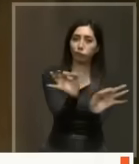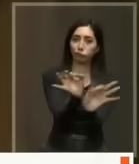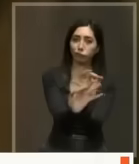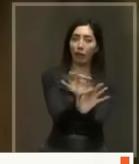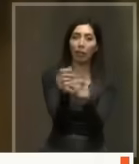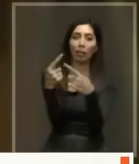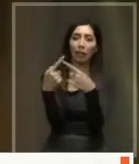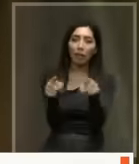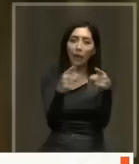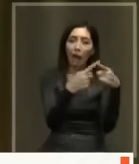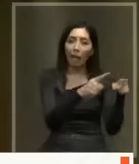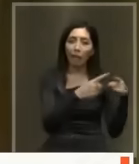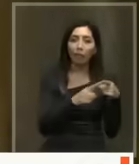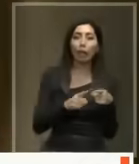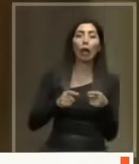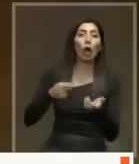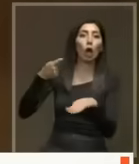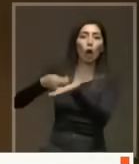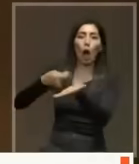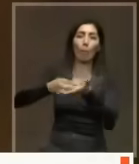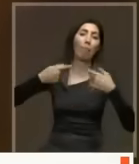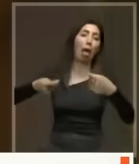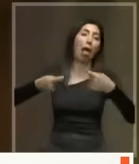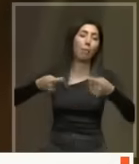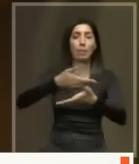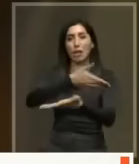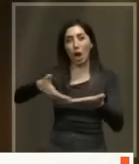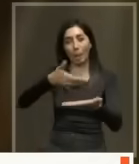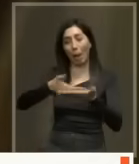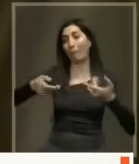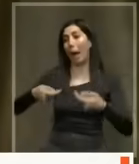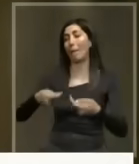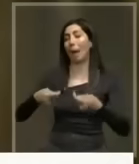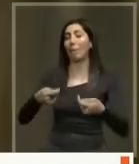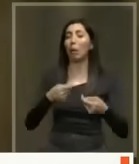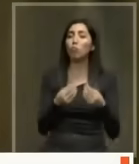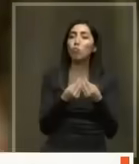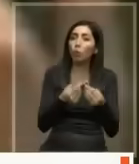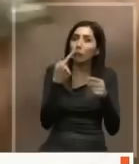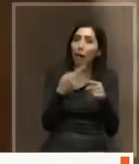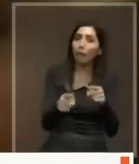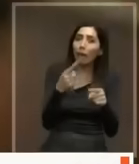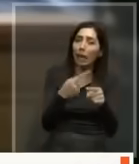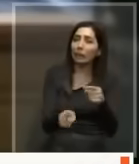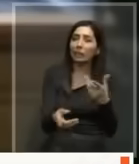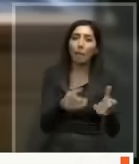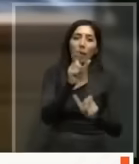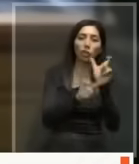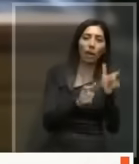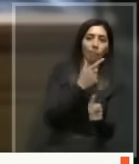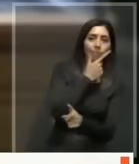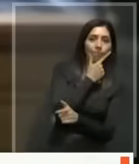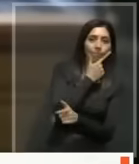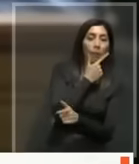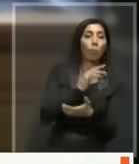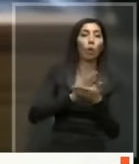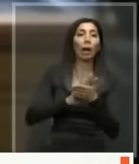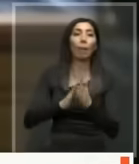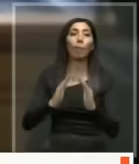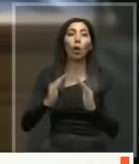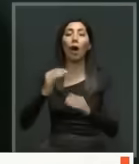de Barriga que tuvieron costos multimillonarios y que en reiteradas oportunidades generaron cuestionamientos. Casa de jengibre del